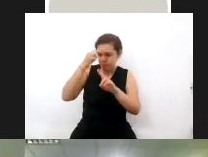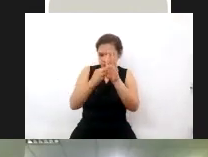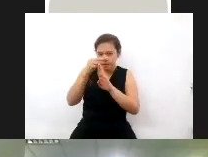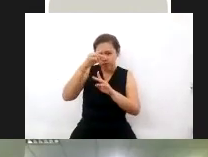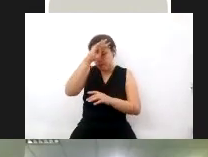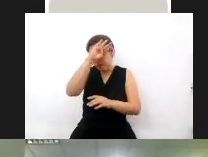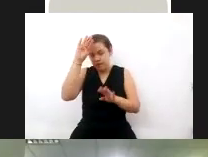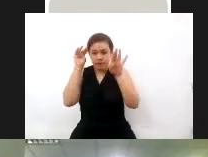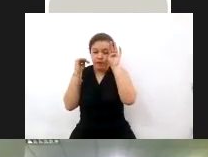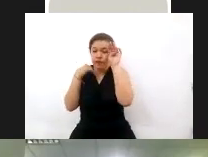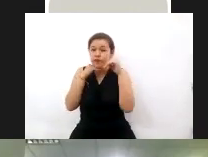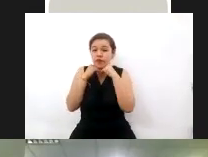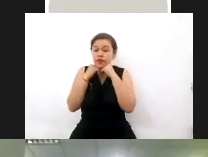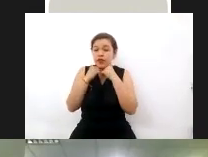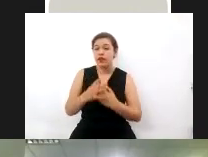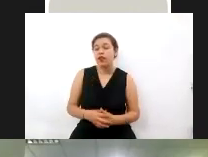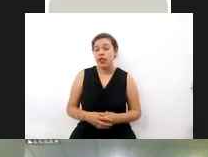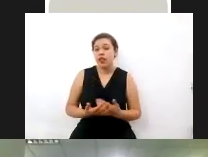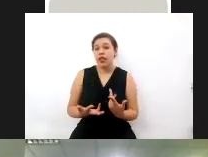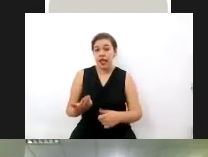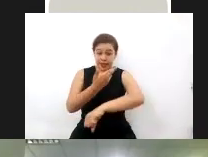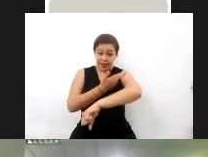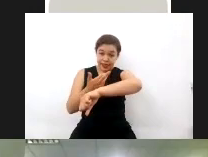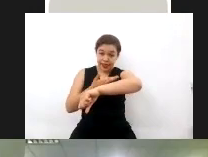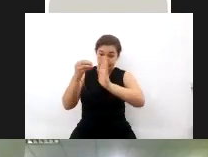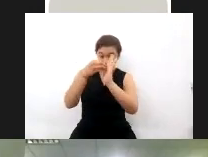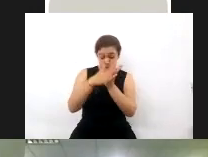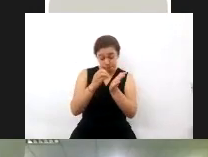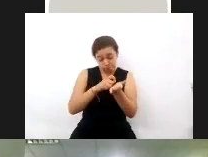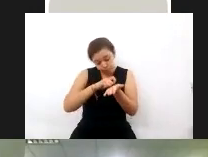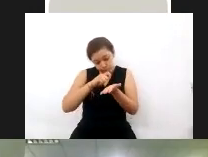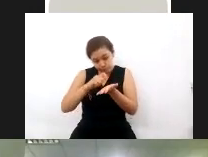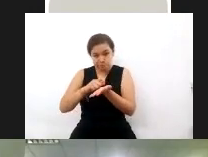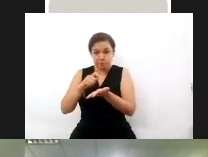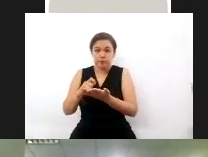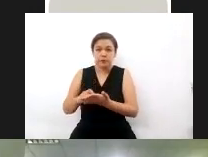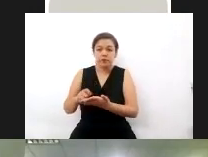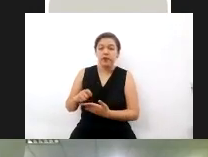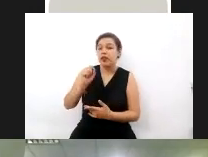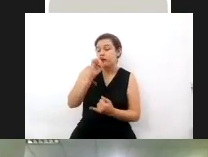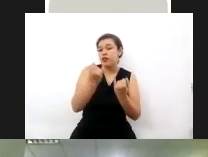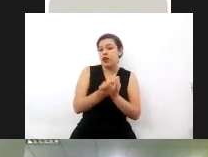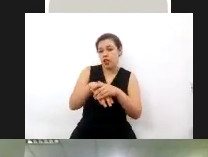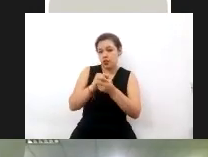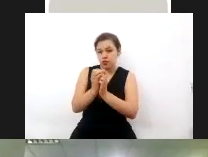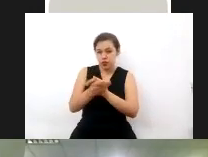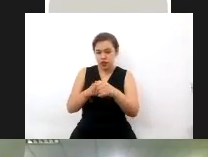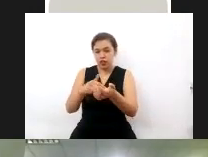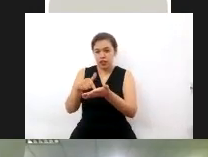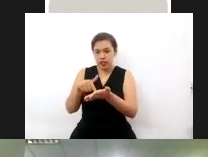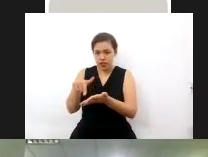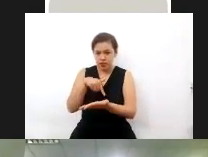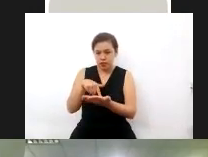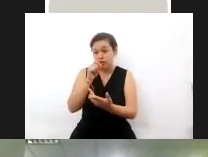lo ideal es que se registre en una bitácora. Hay que contar con estaciones de lavado de manos y si no es posible contar